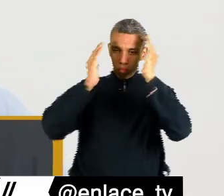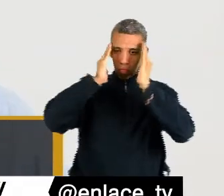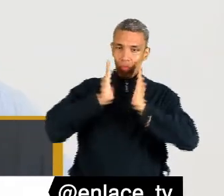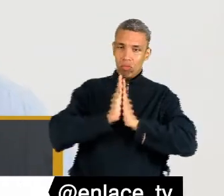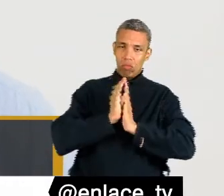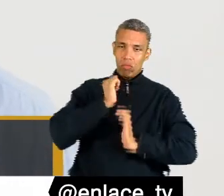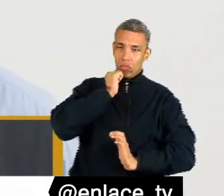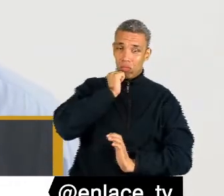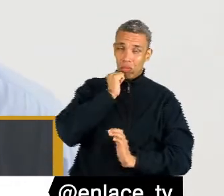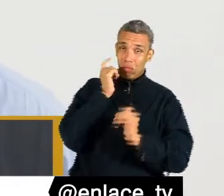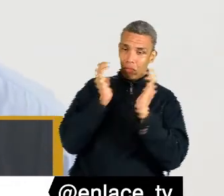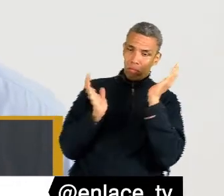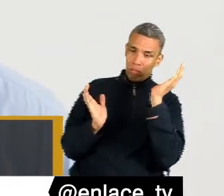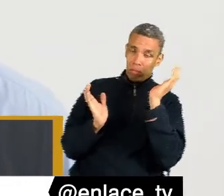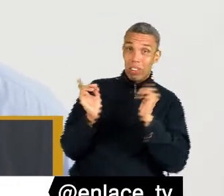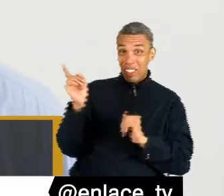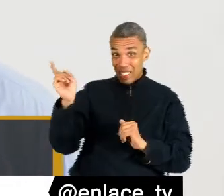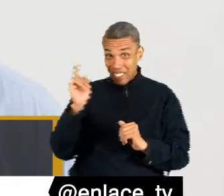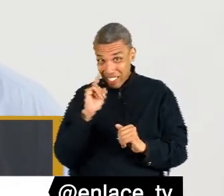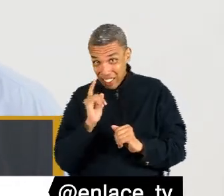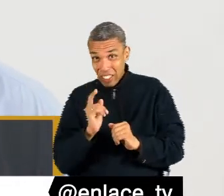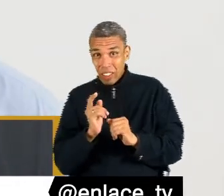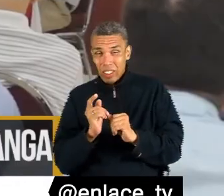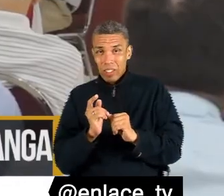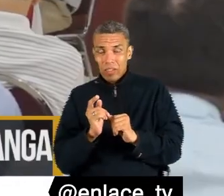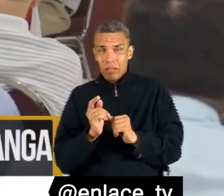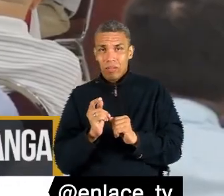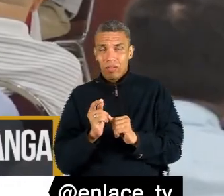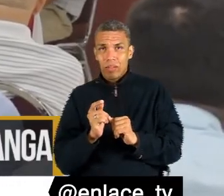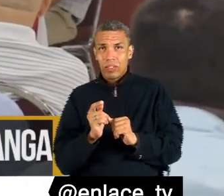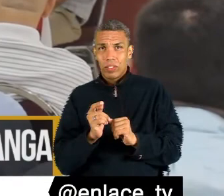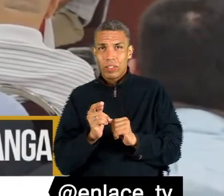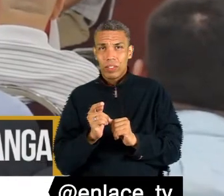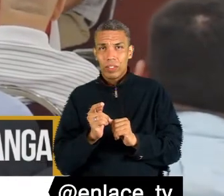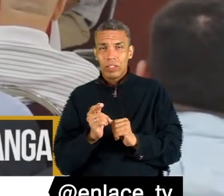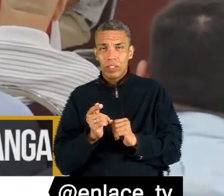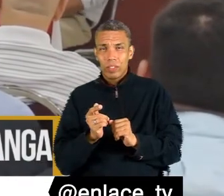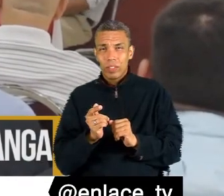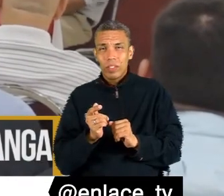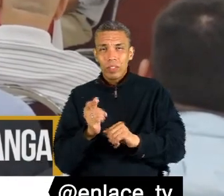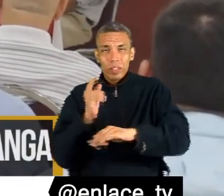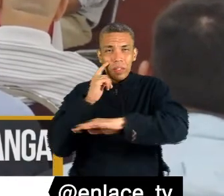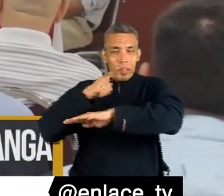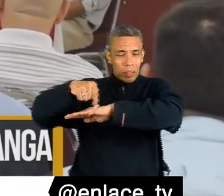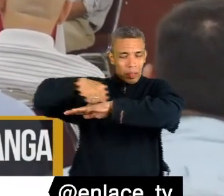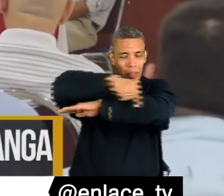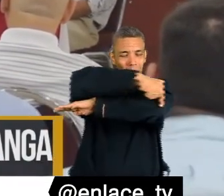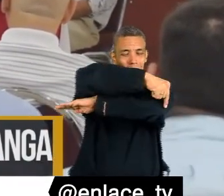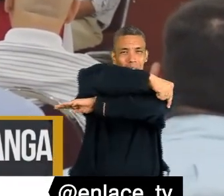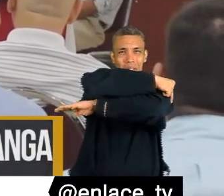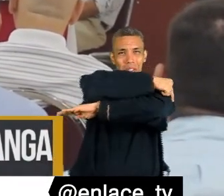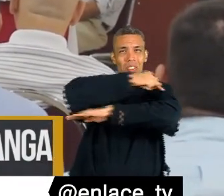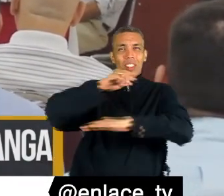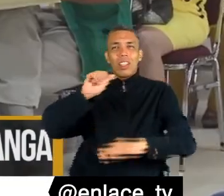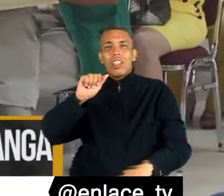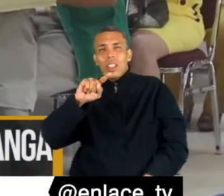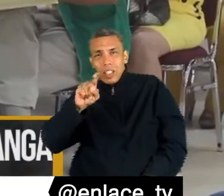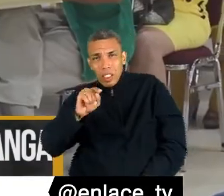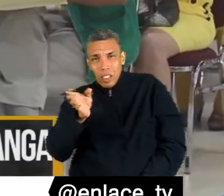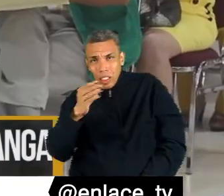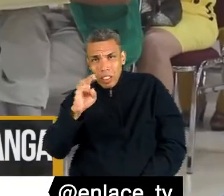es el sector que, pues, a pesar de que hoy está dentro de la parte